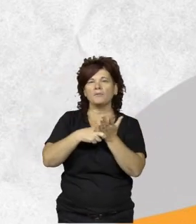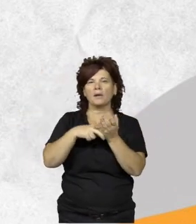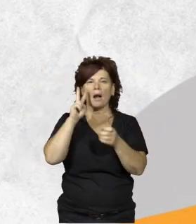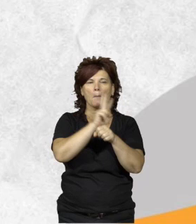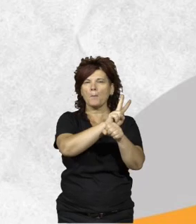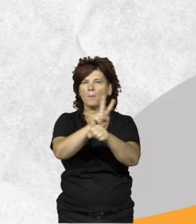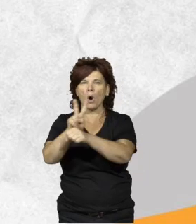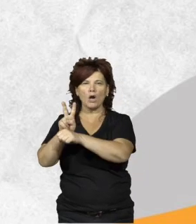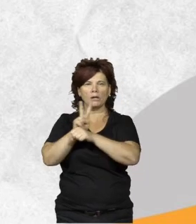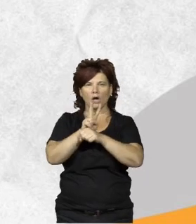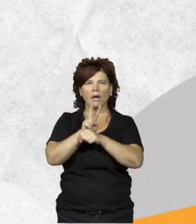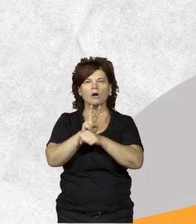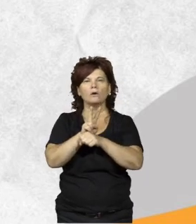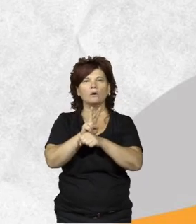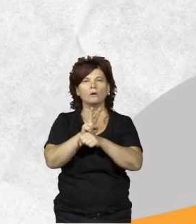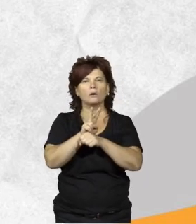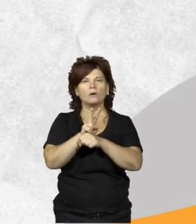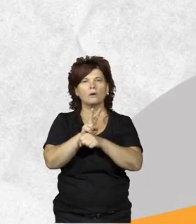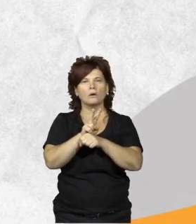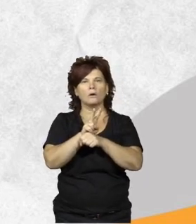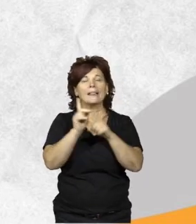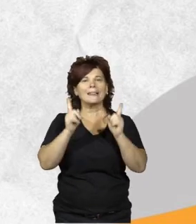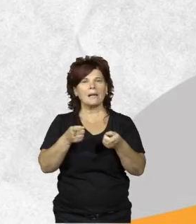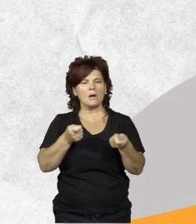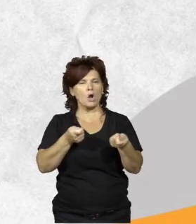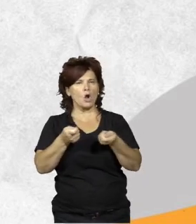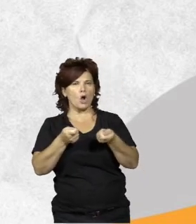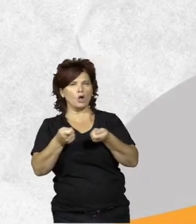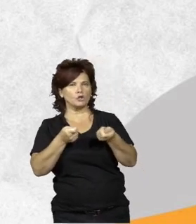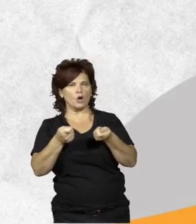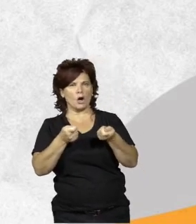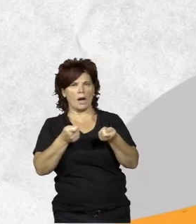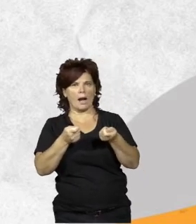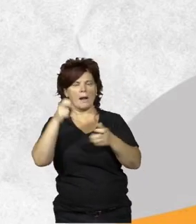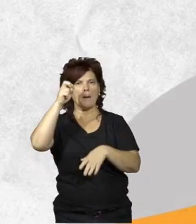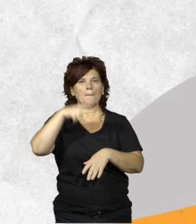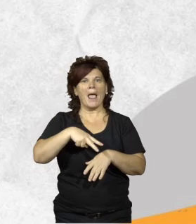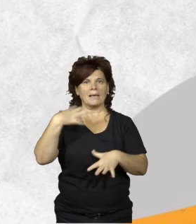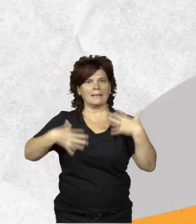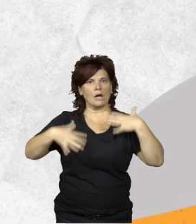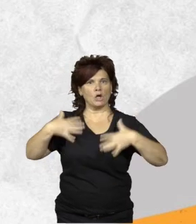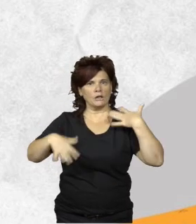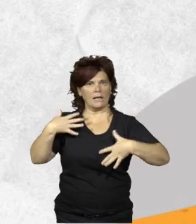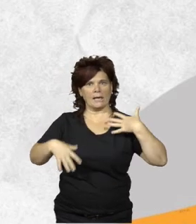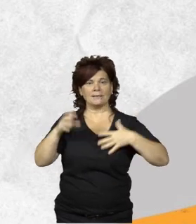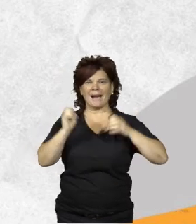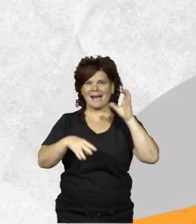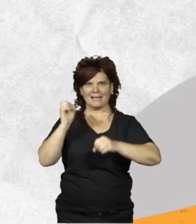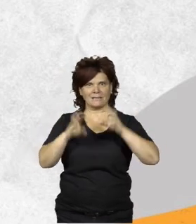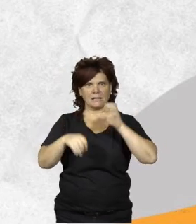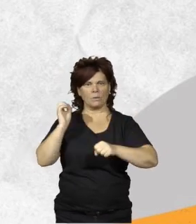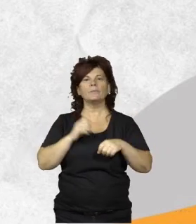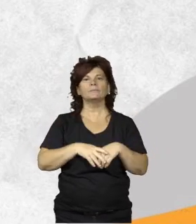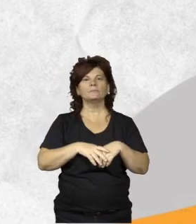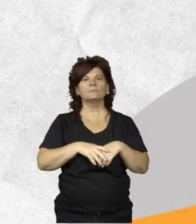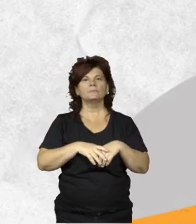su aplicación y vigencia, y controlar el plan de contingencia y mitigación de riesgos. Lo de control de